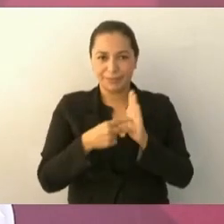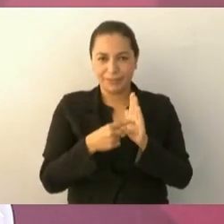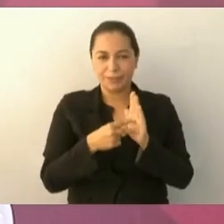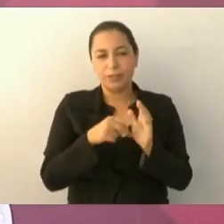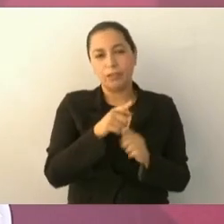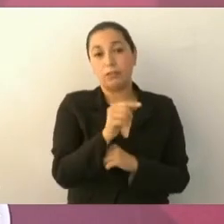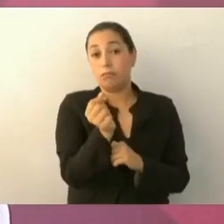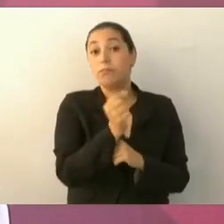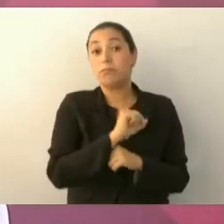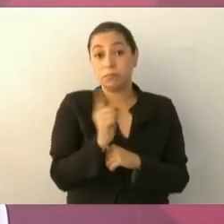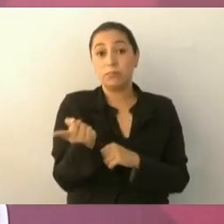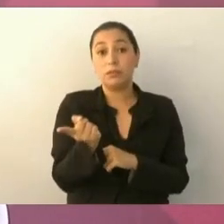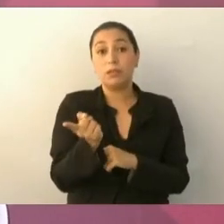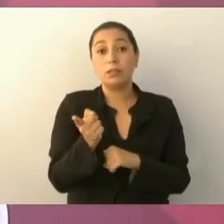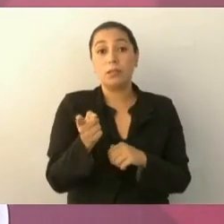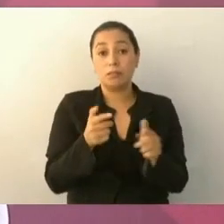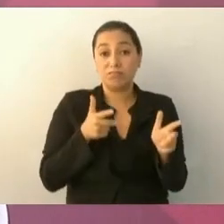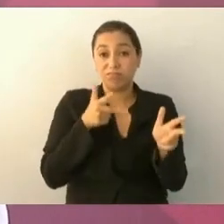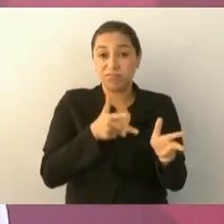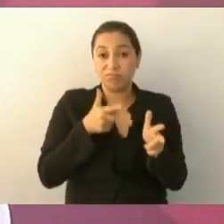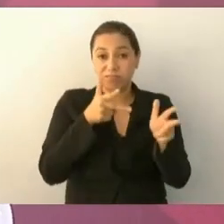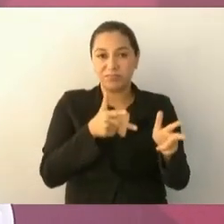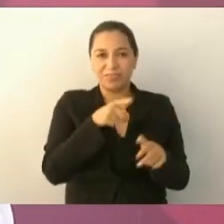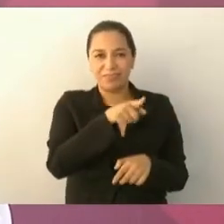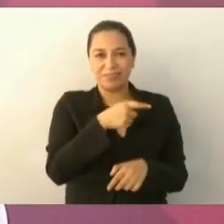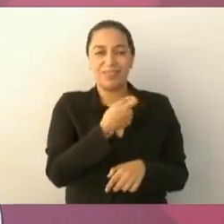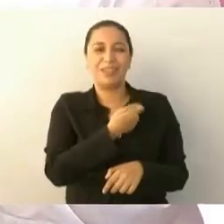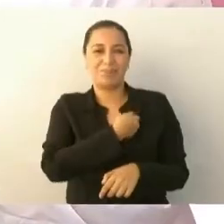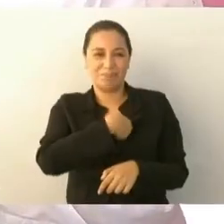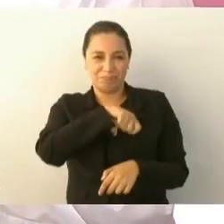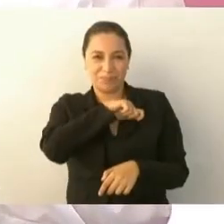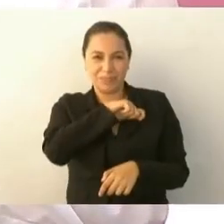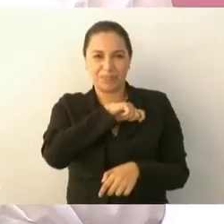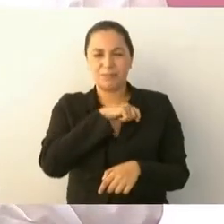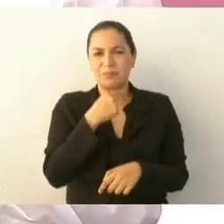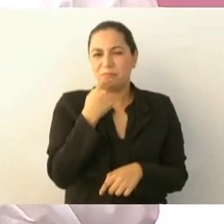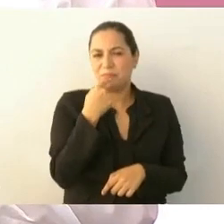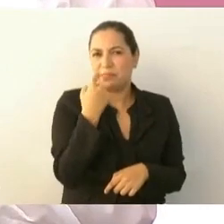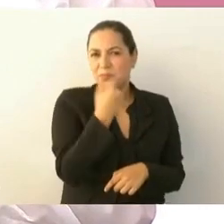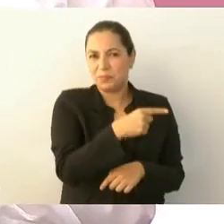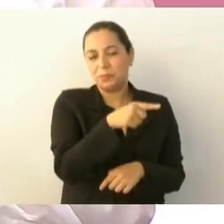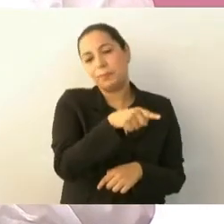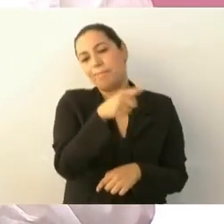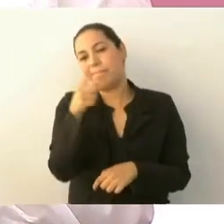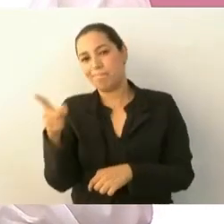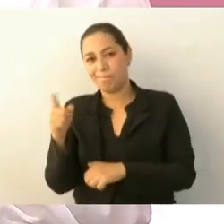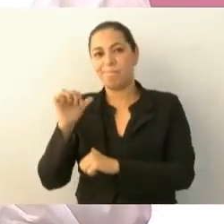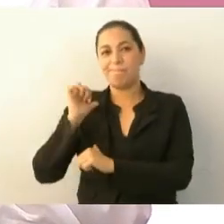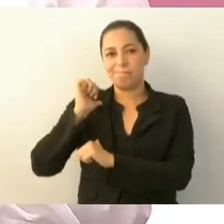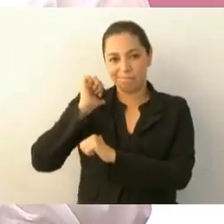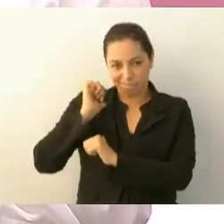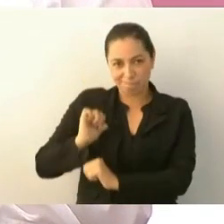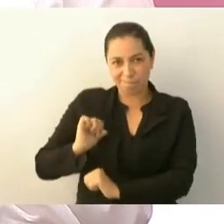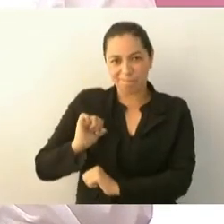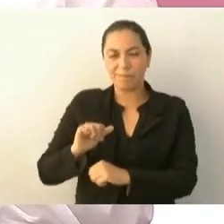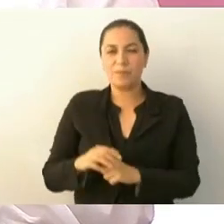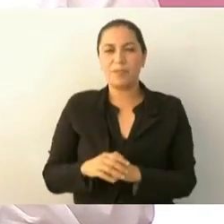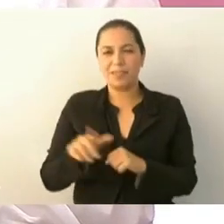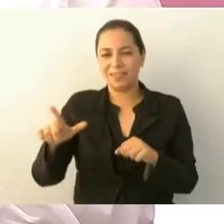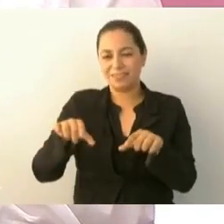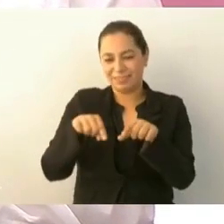especialista en trenes de España le dijo al encargado de un